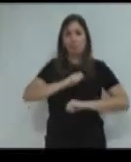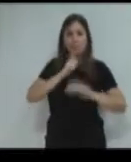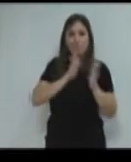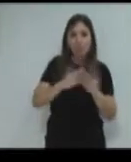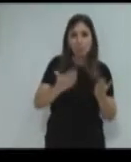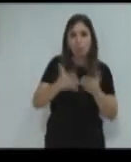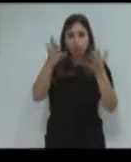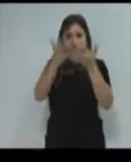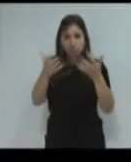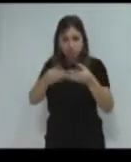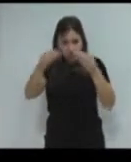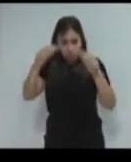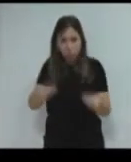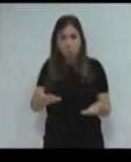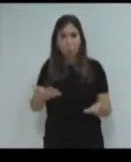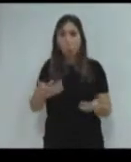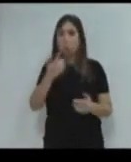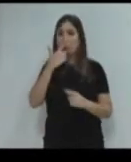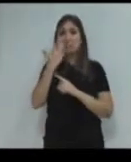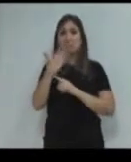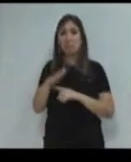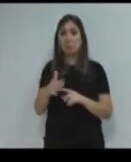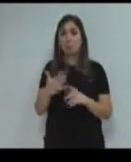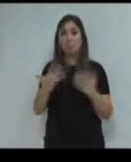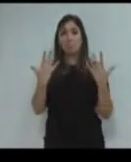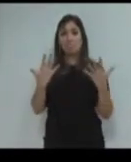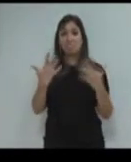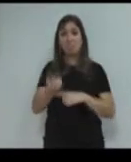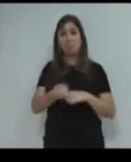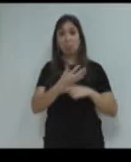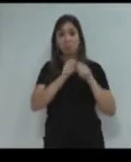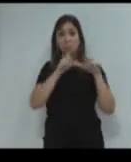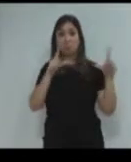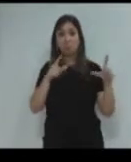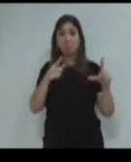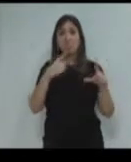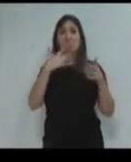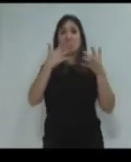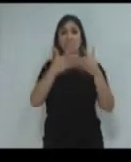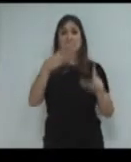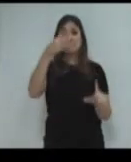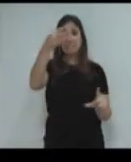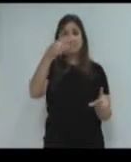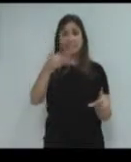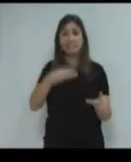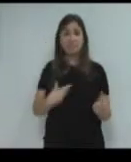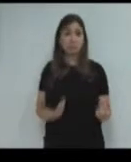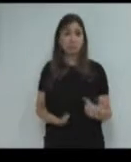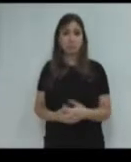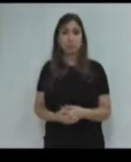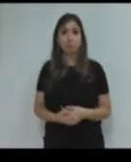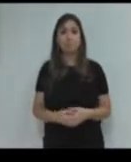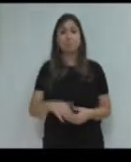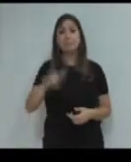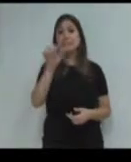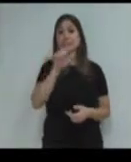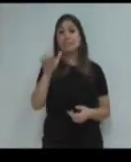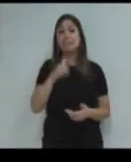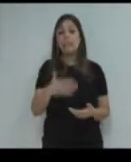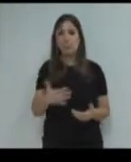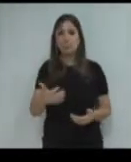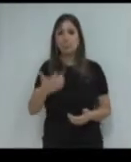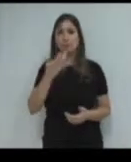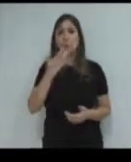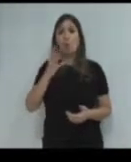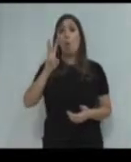pero no con una presentación en donde haya 10 diapositivas con 3 frases cada una. Claro, pero si te dan los dos, el